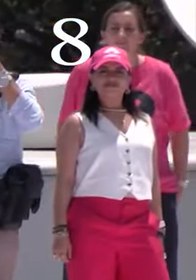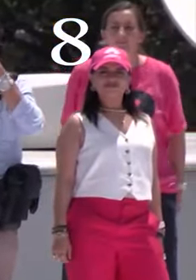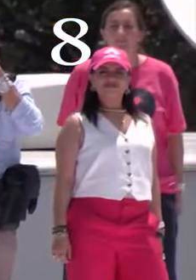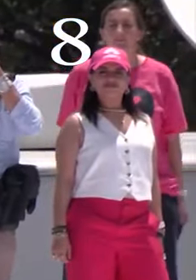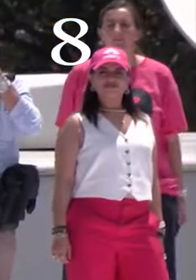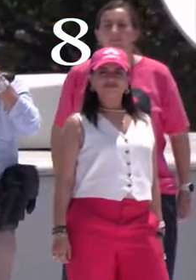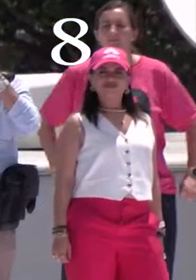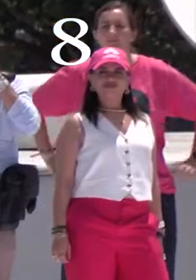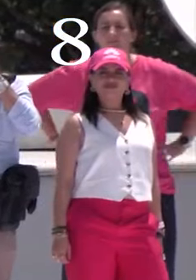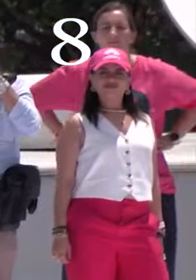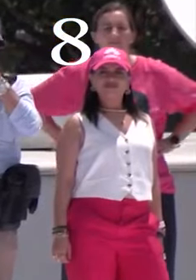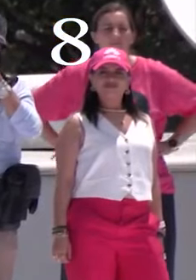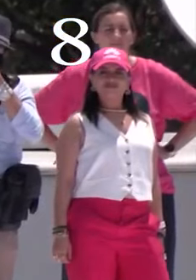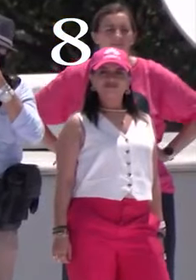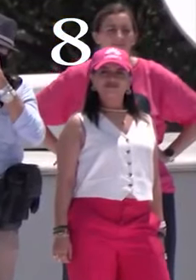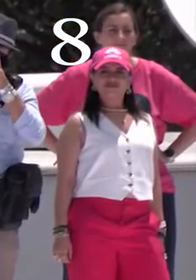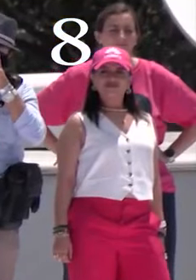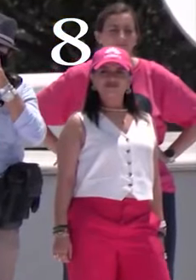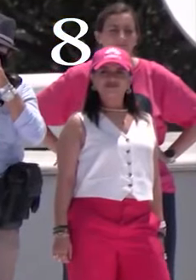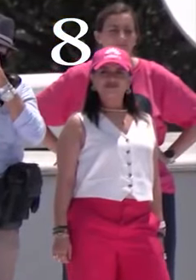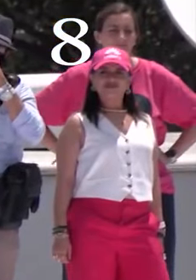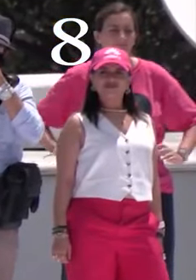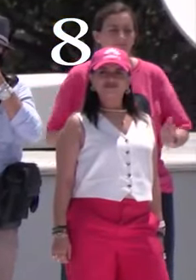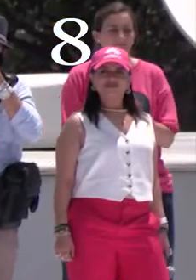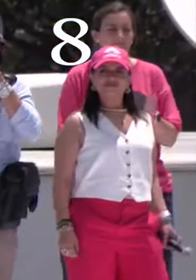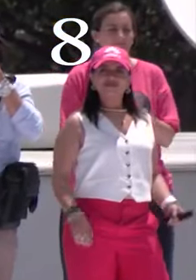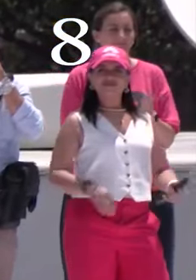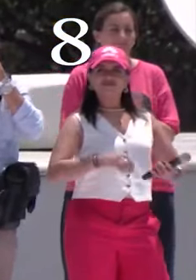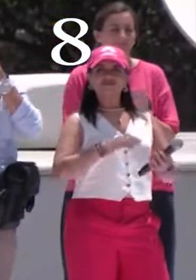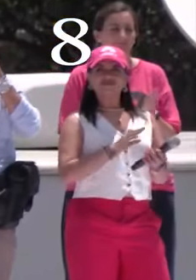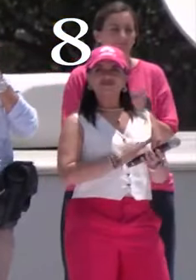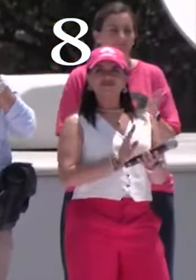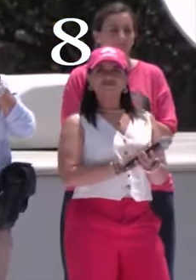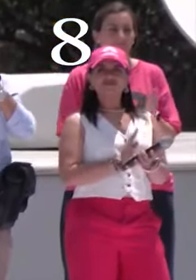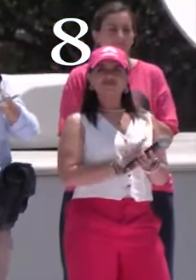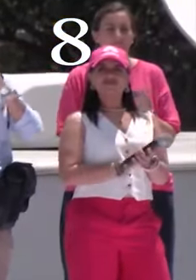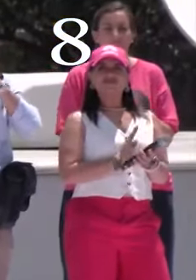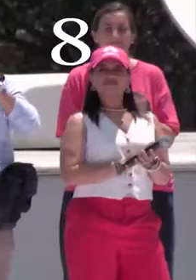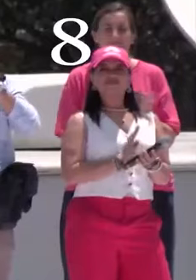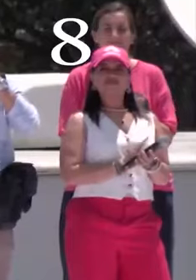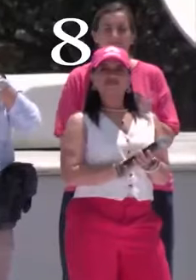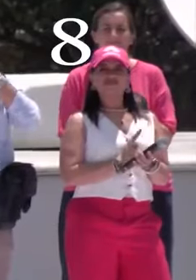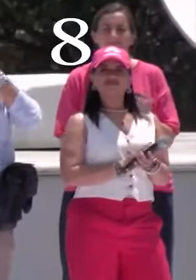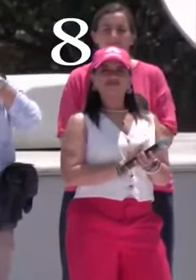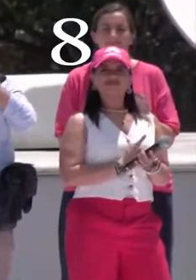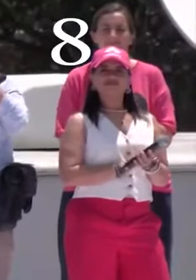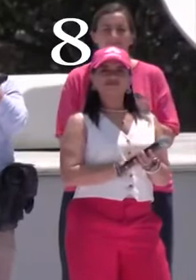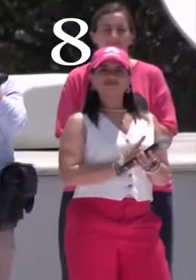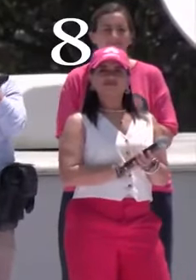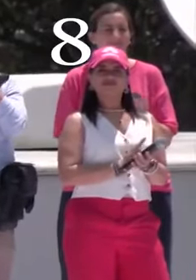uh-huh. quiero que la gente gane 3-5 salarios mínimos mínimo. Sí. Eso sí hablaría de un país mucho más justo, mucho más